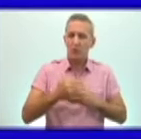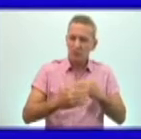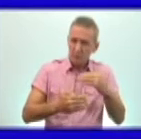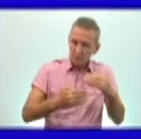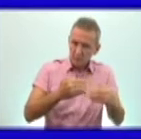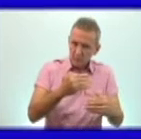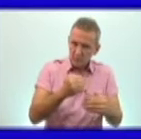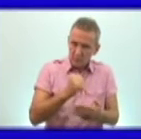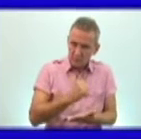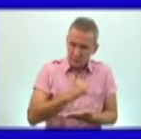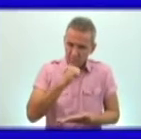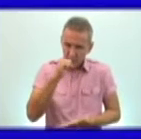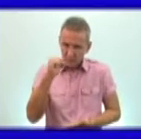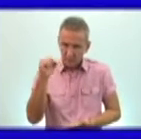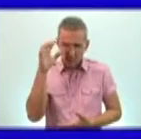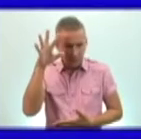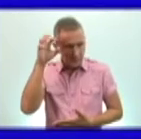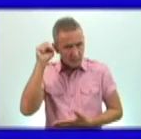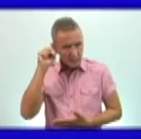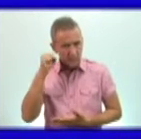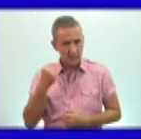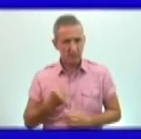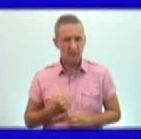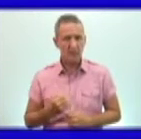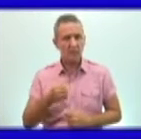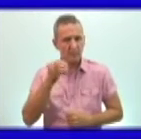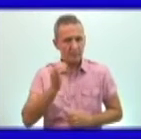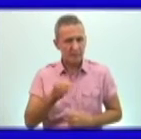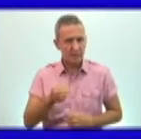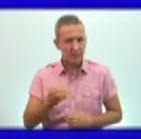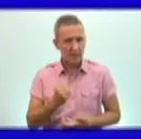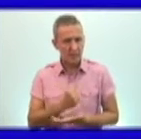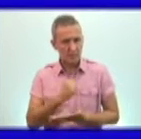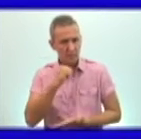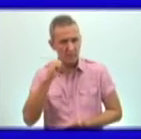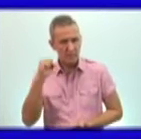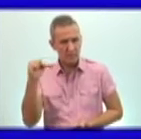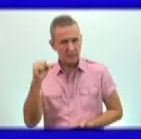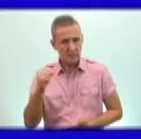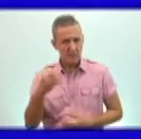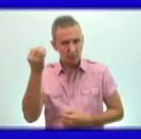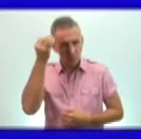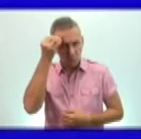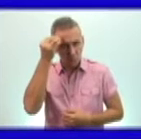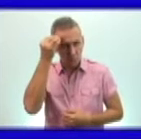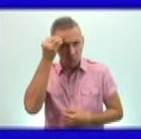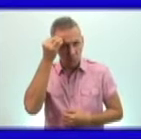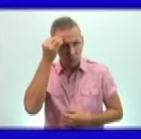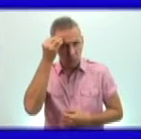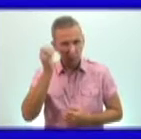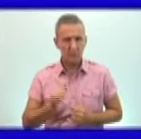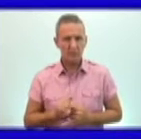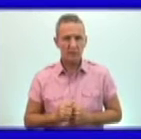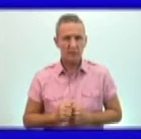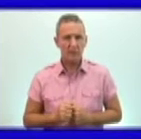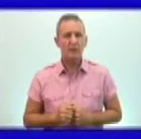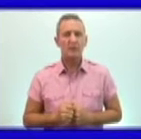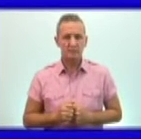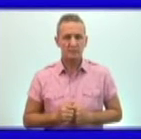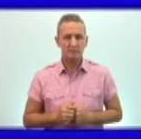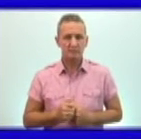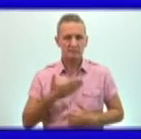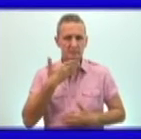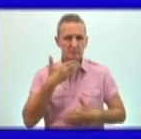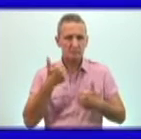para lograr la comprensión de mi realidad y para lograr el conocimiento, que es lo que al fin y al cabo se logra. Por lo tanto,